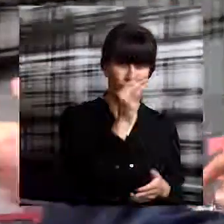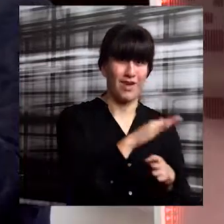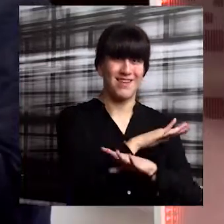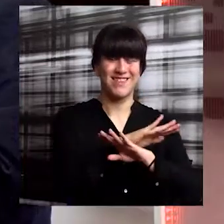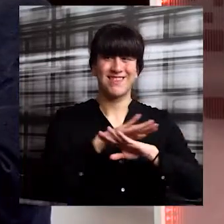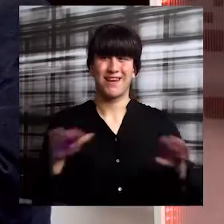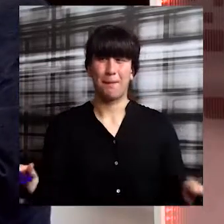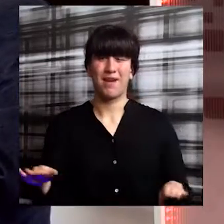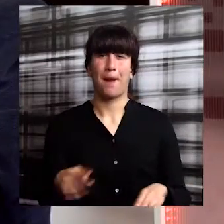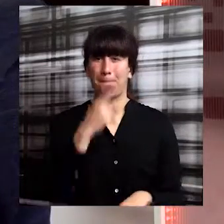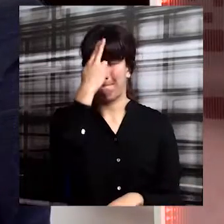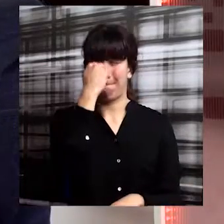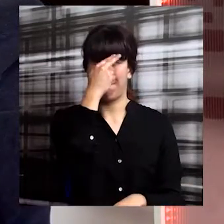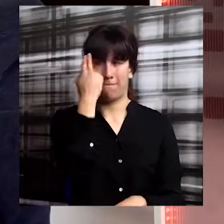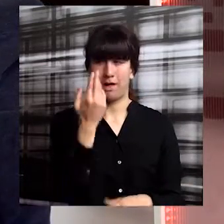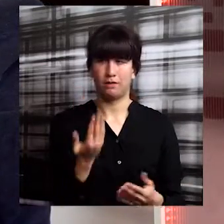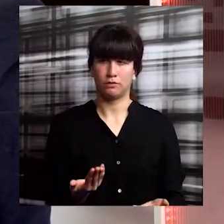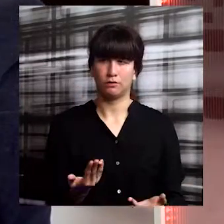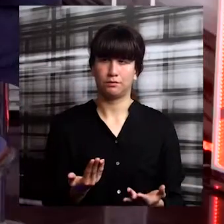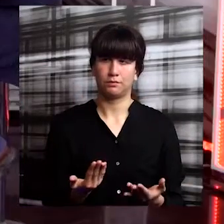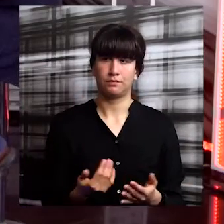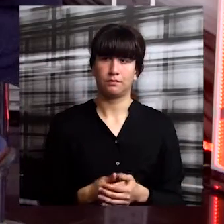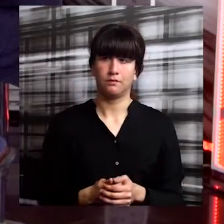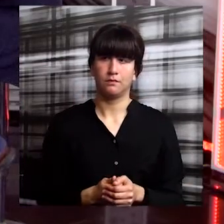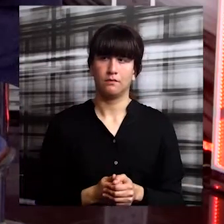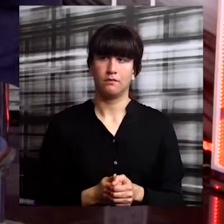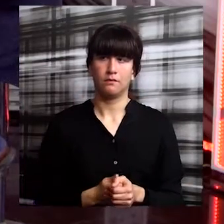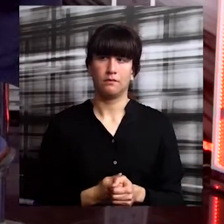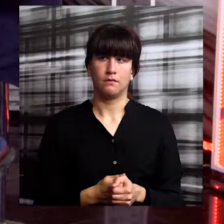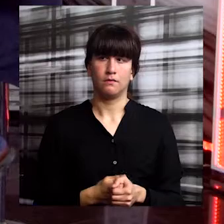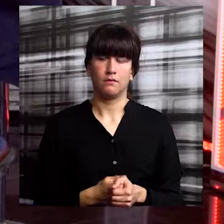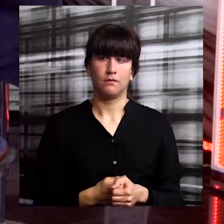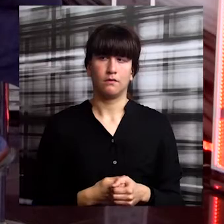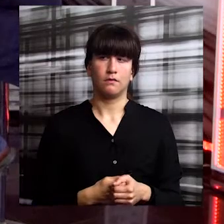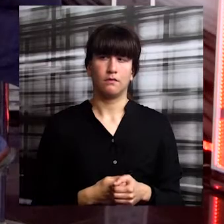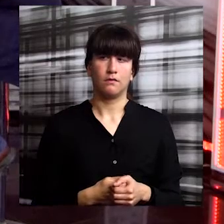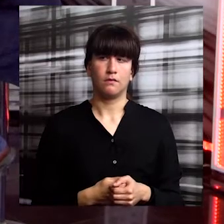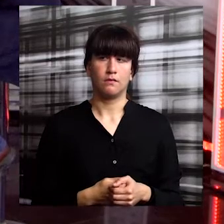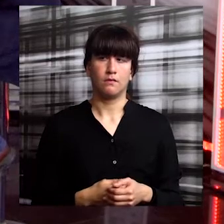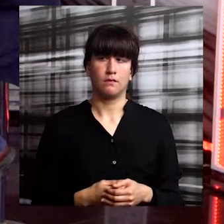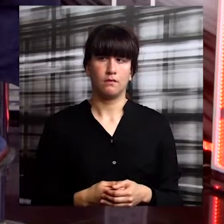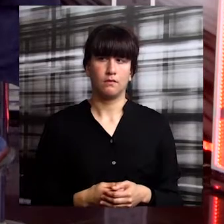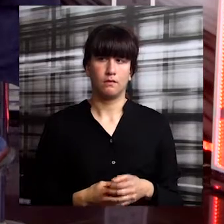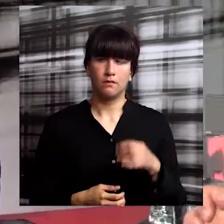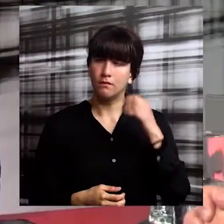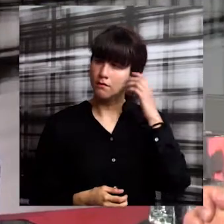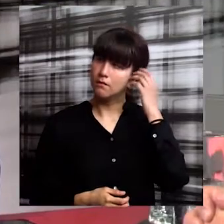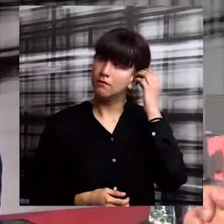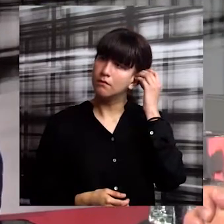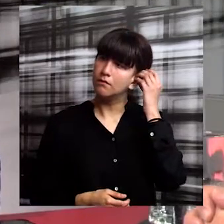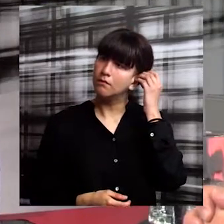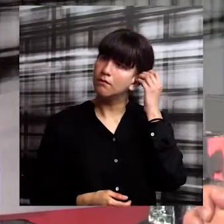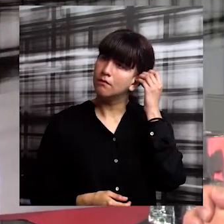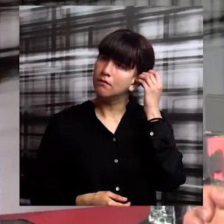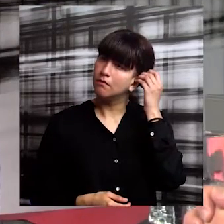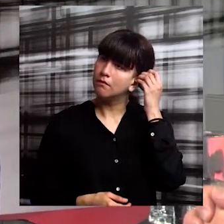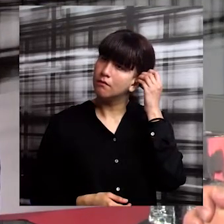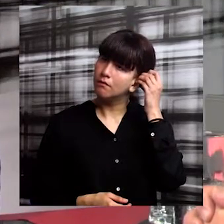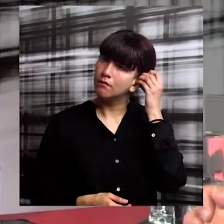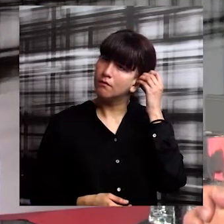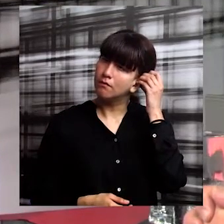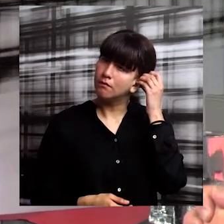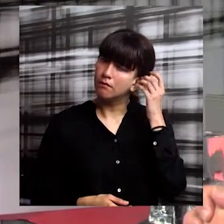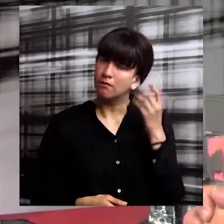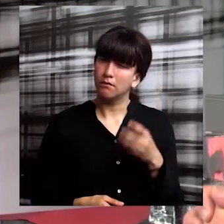en su momento propuso que lo pudiera administrar el municipio para otro tipo de actividades. Perdón, pero ¿con qué ropa?